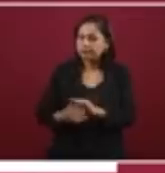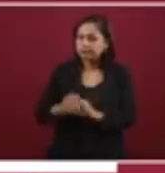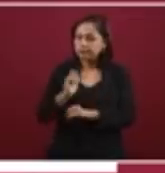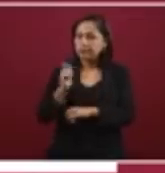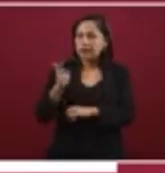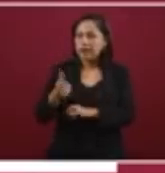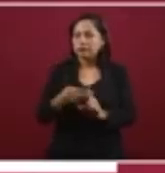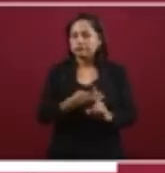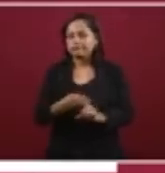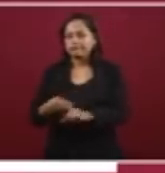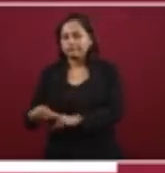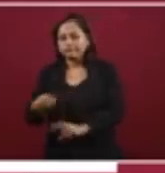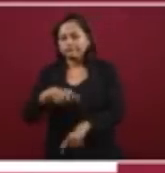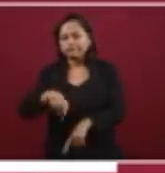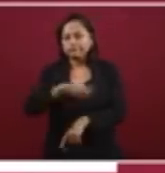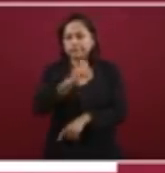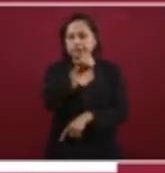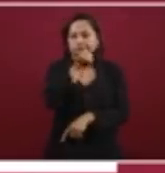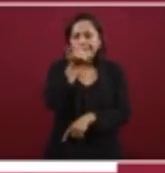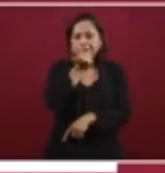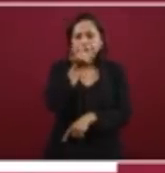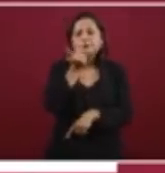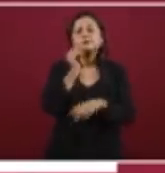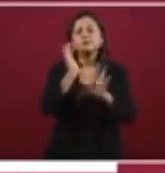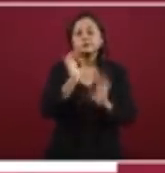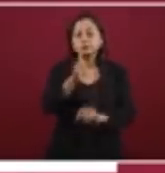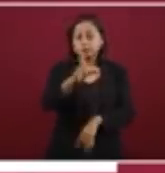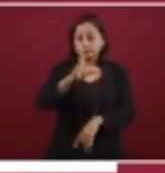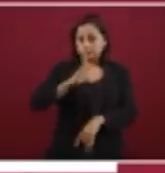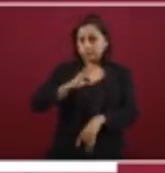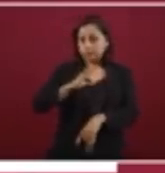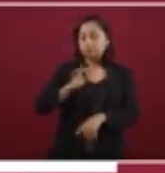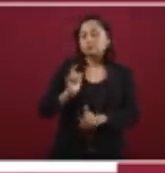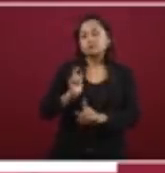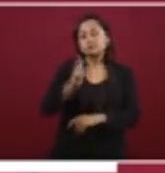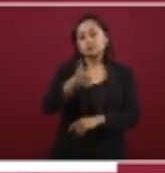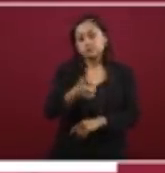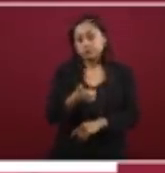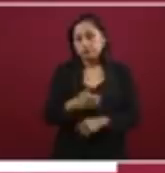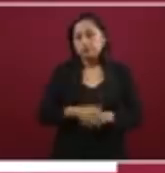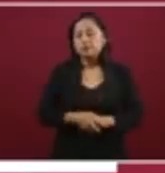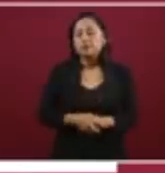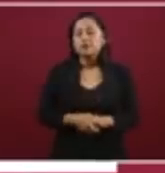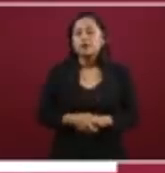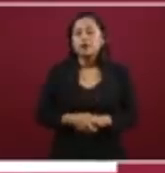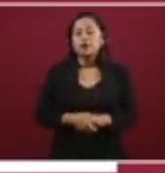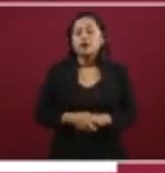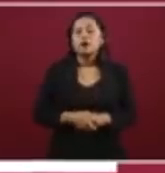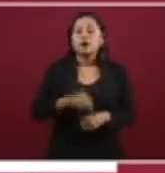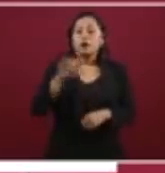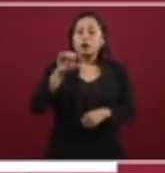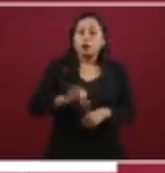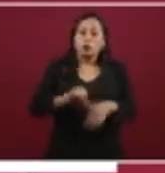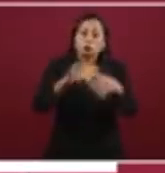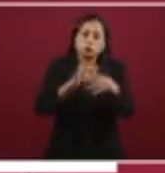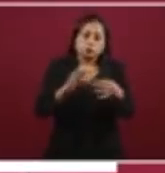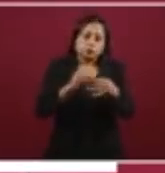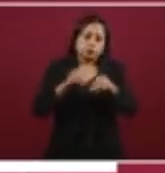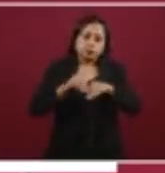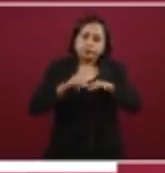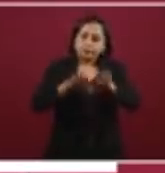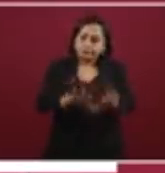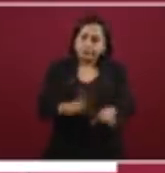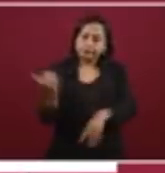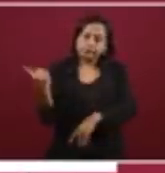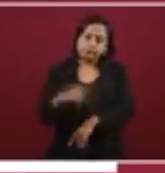en el estado es lo que queremos informar el día de hoy lo haremos como no 6-3 al presidente